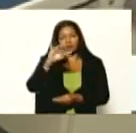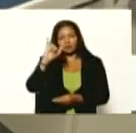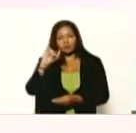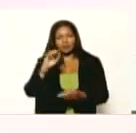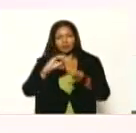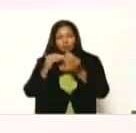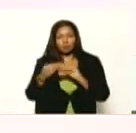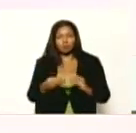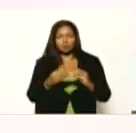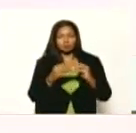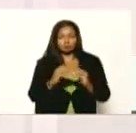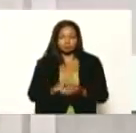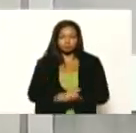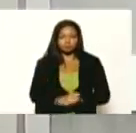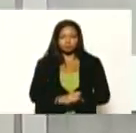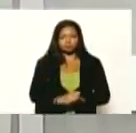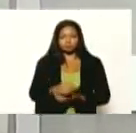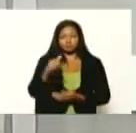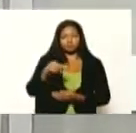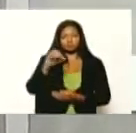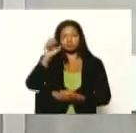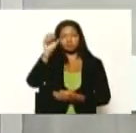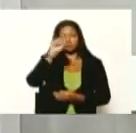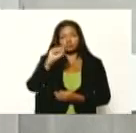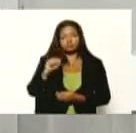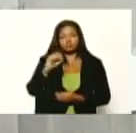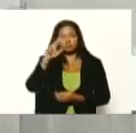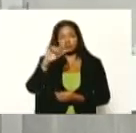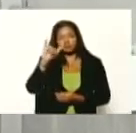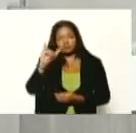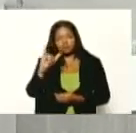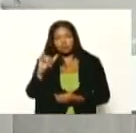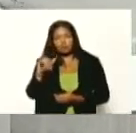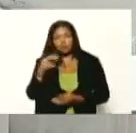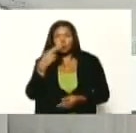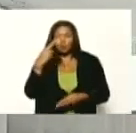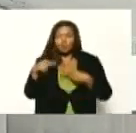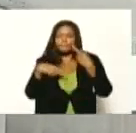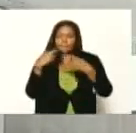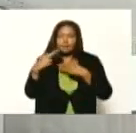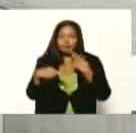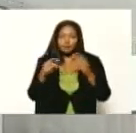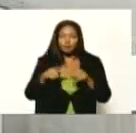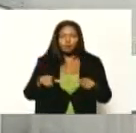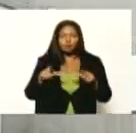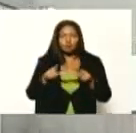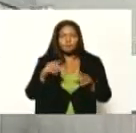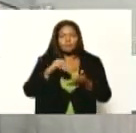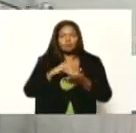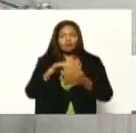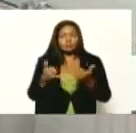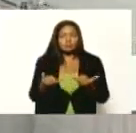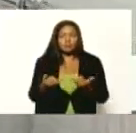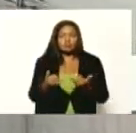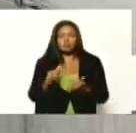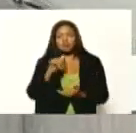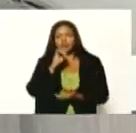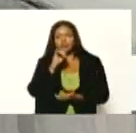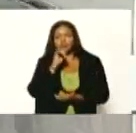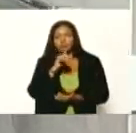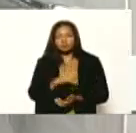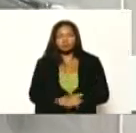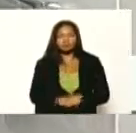rehabilitado. En este SRI vamos a encontrar un pequeño comedor, el área de la aplicación de los